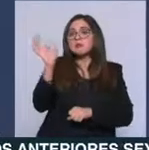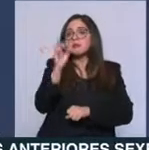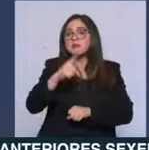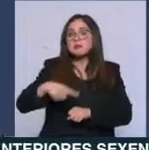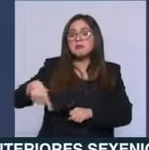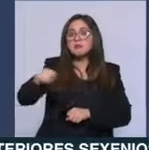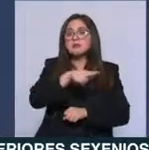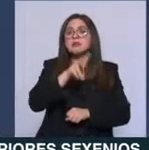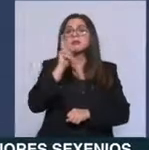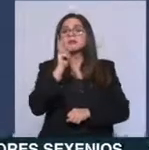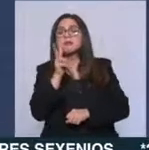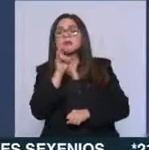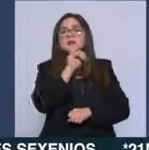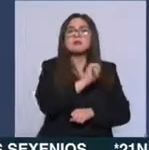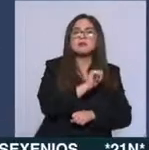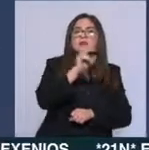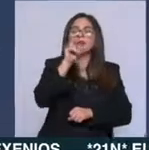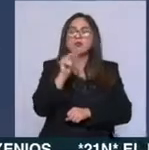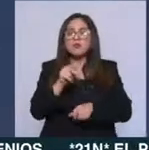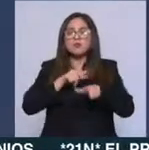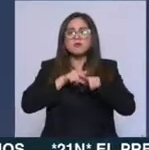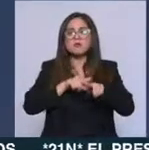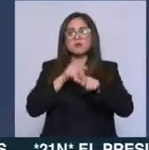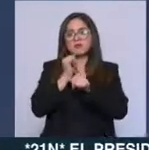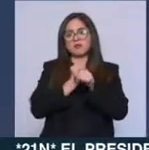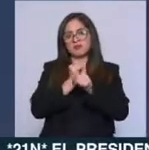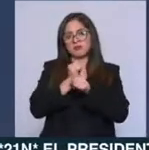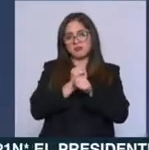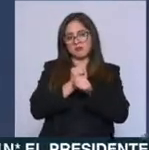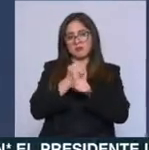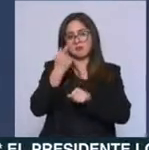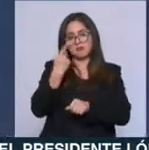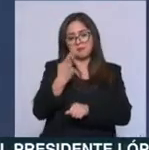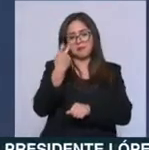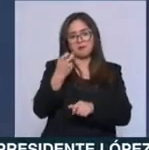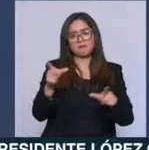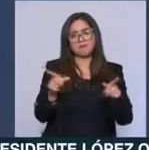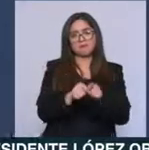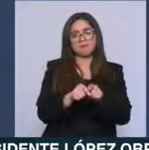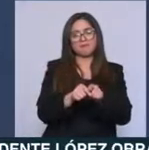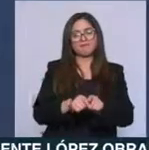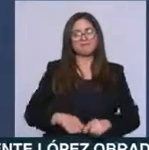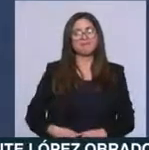se tomarán en cuenta en relación a estas investigaciones, pero por hoy hemos concluido.